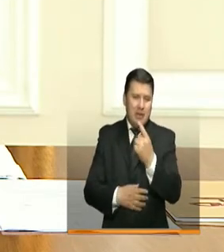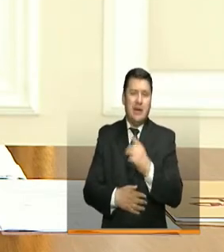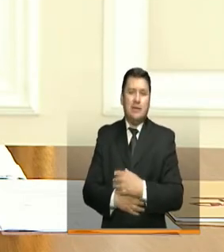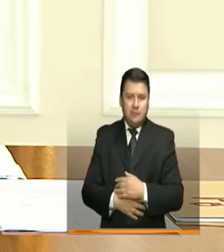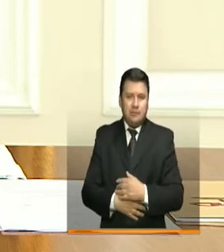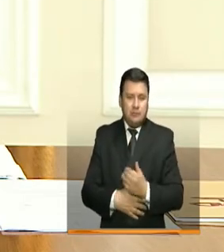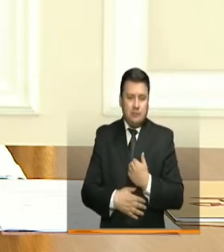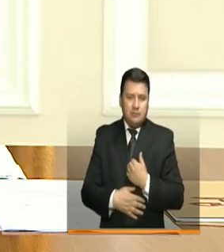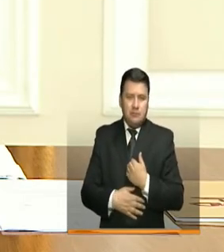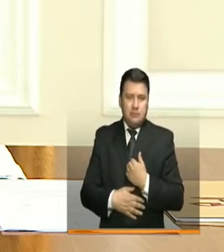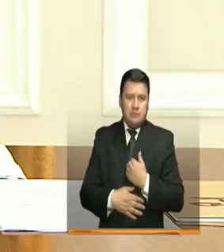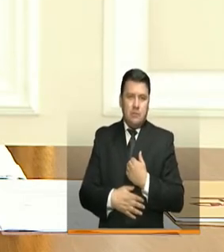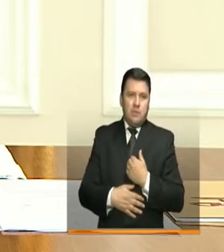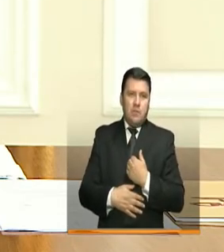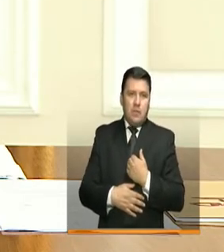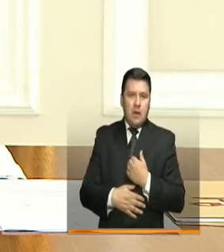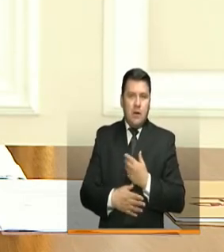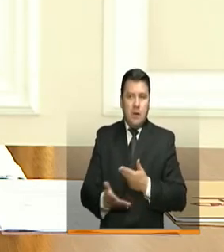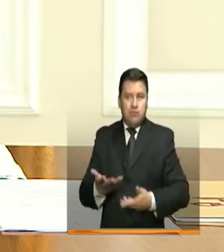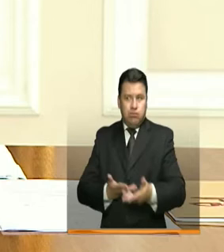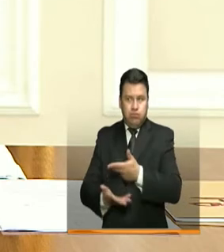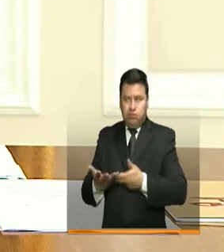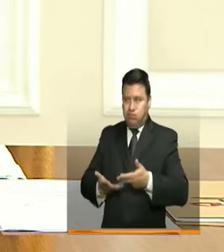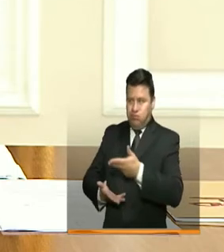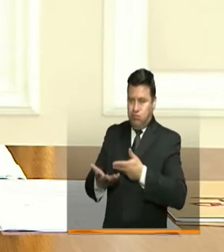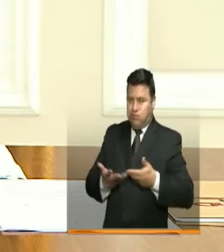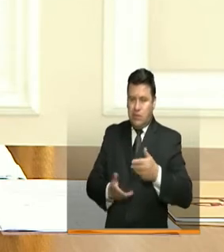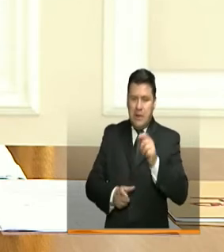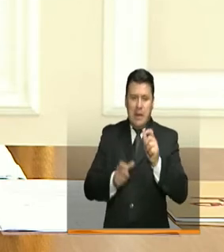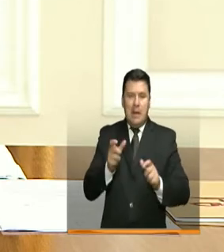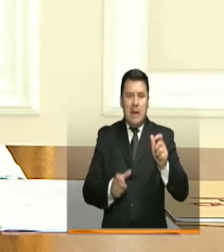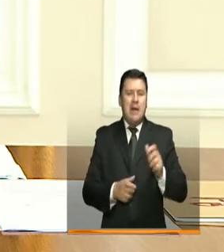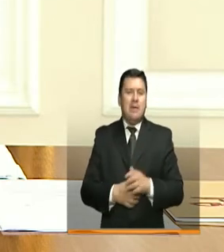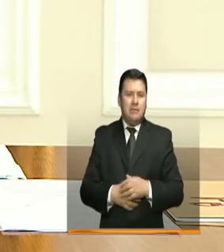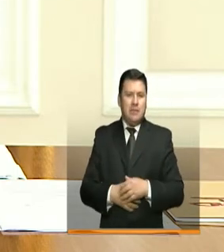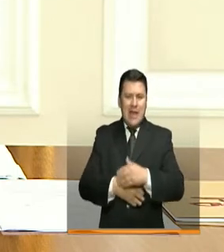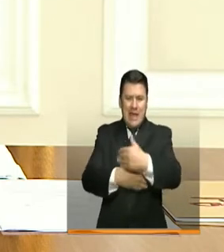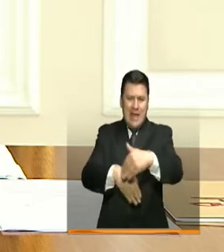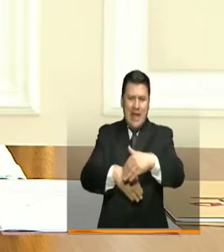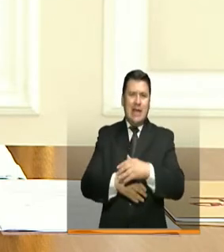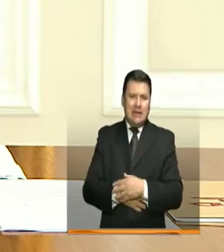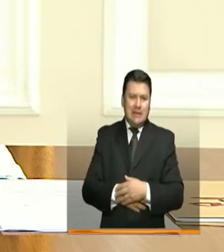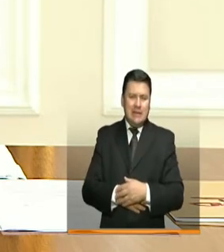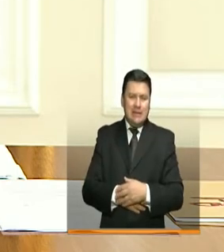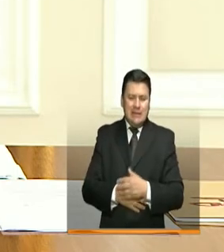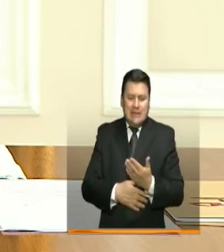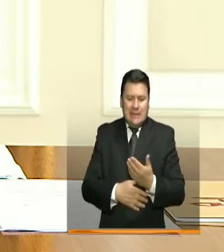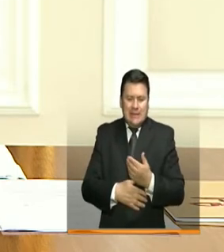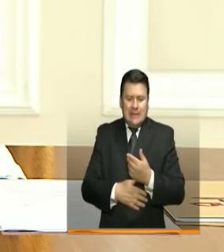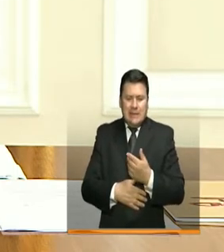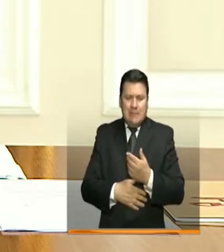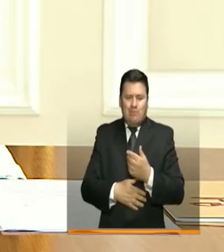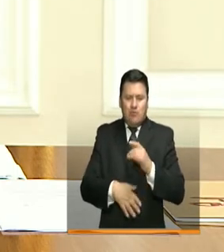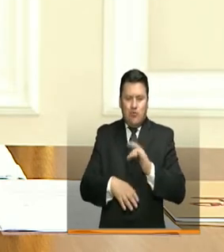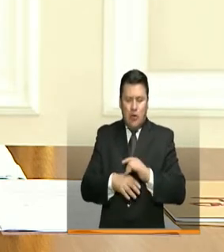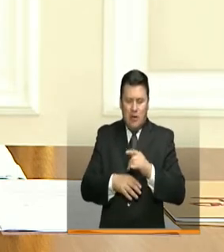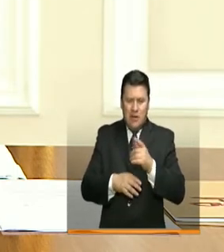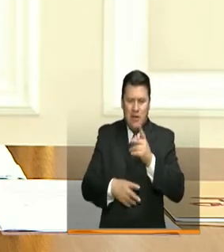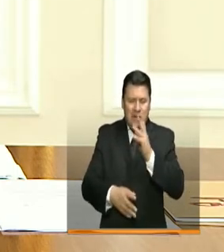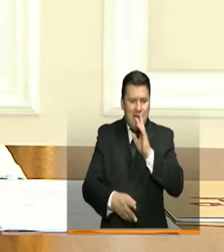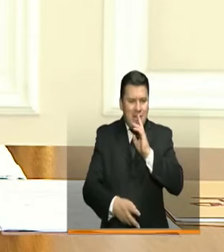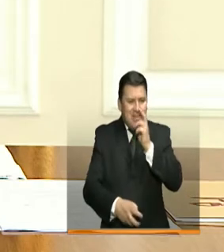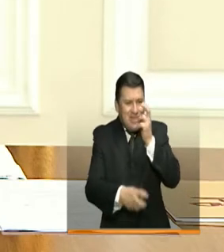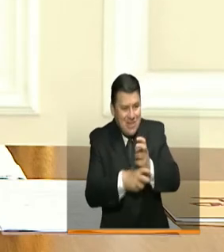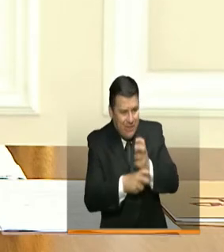cuando tengo la posibilidad de interactuar con ustedes y con las personas en la calle, es resiliencia. Convertir las adversidades